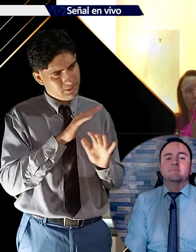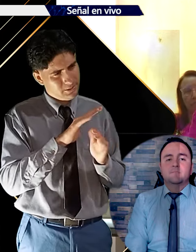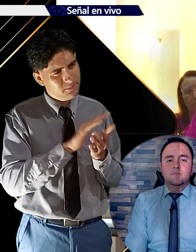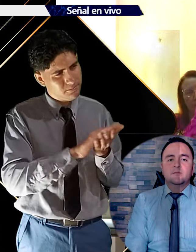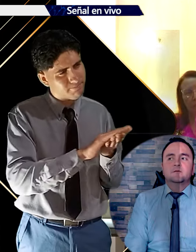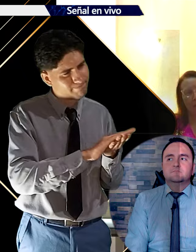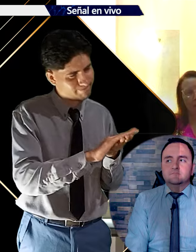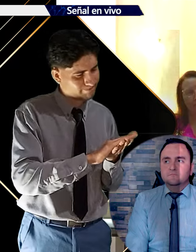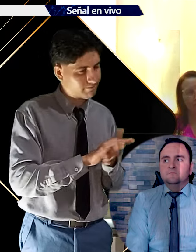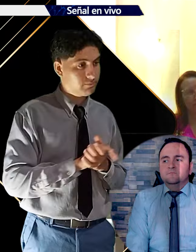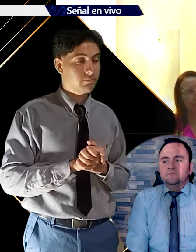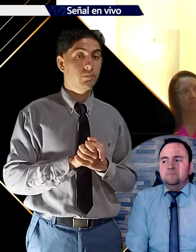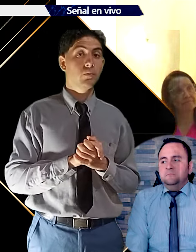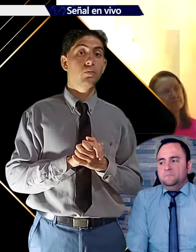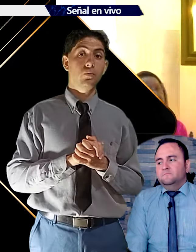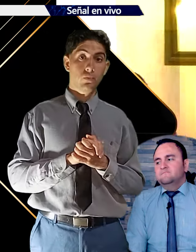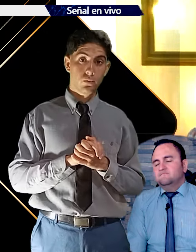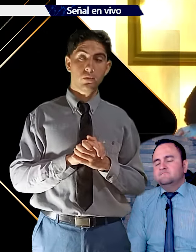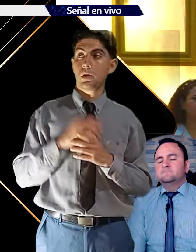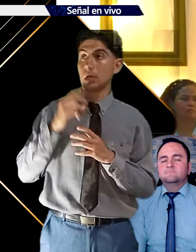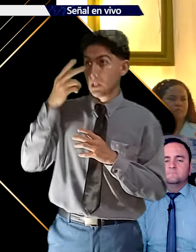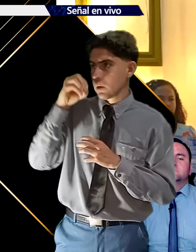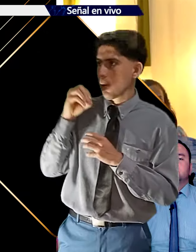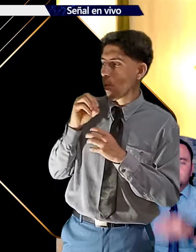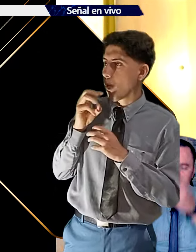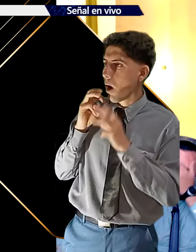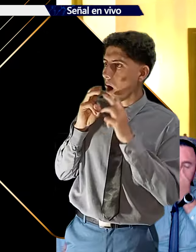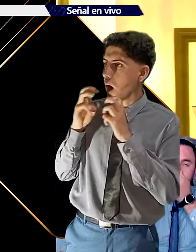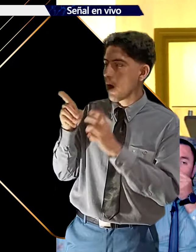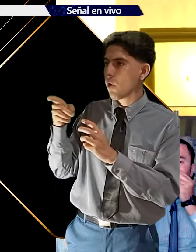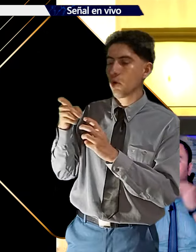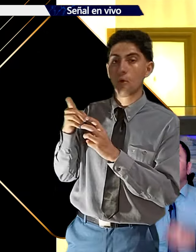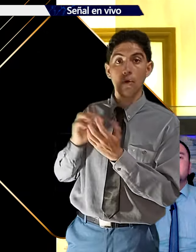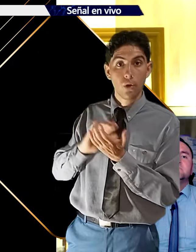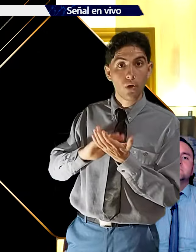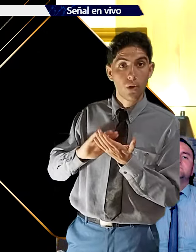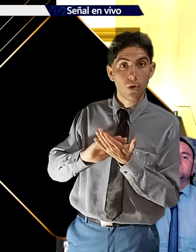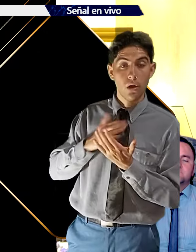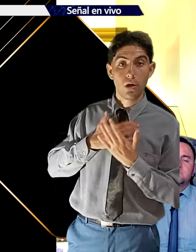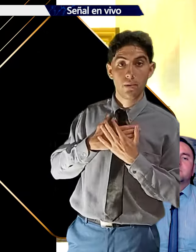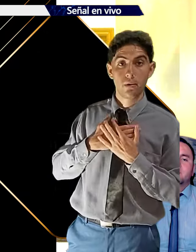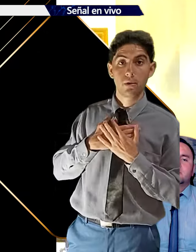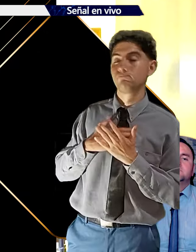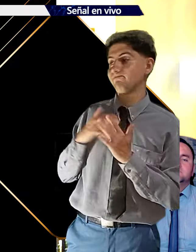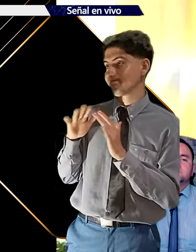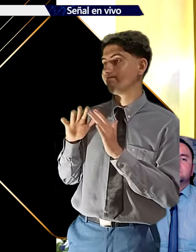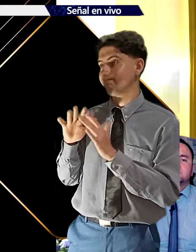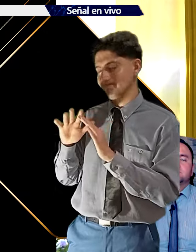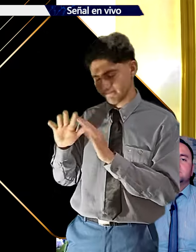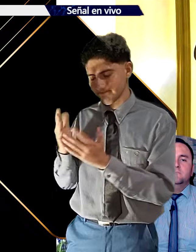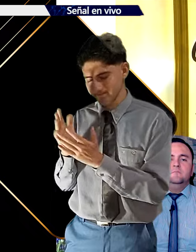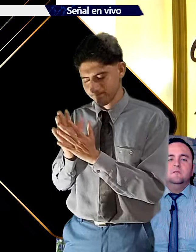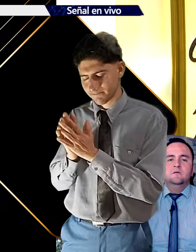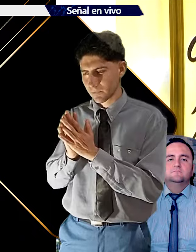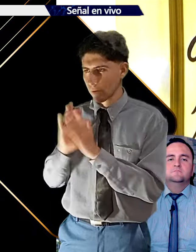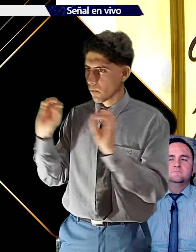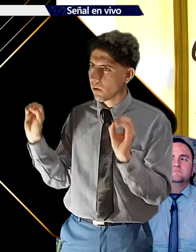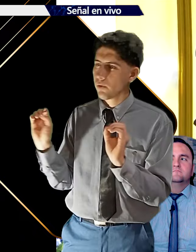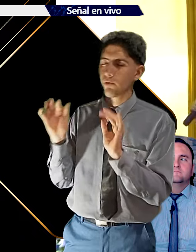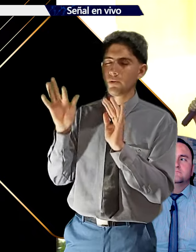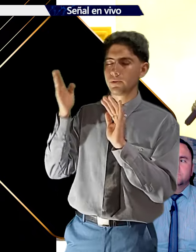un papá que se agacha, a una mamá, para decirle: hijo, perdóneme, es un acto de grandeza. Estás enseñándole a ese muchacho